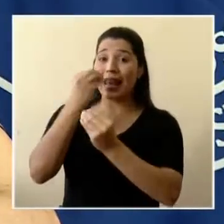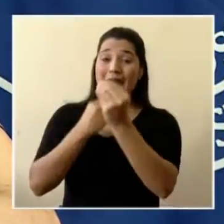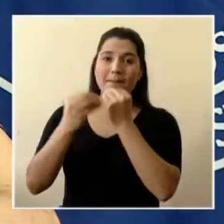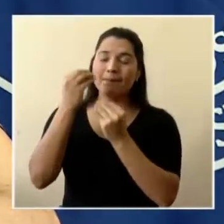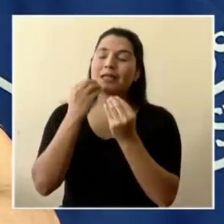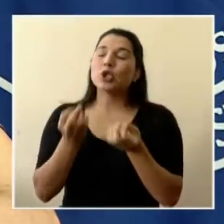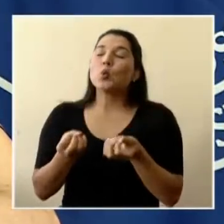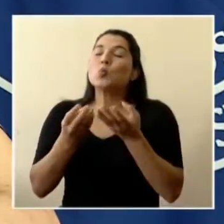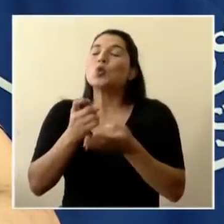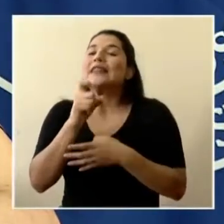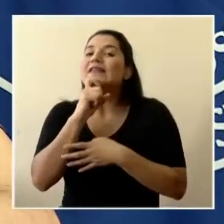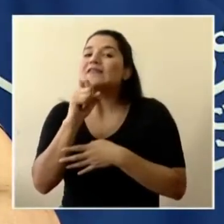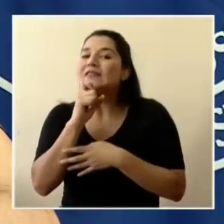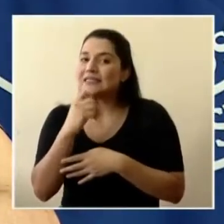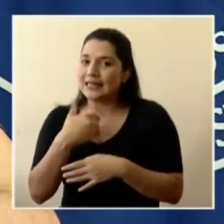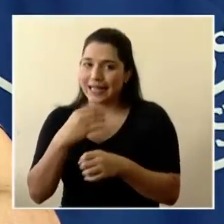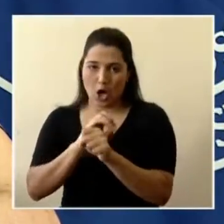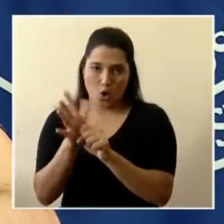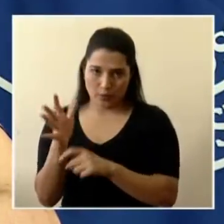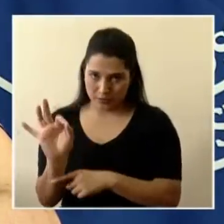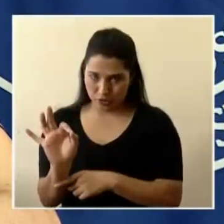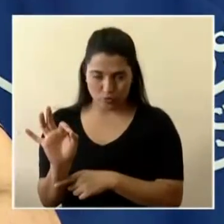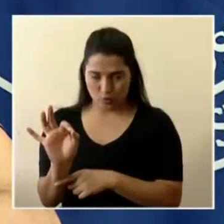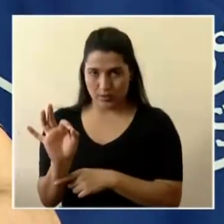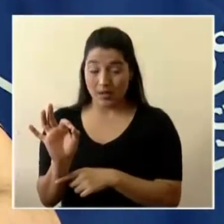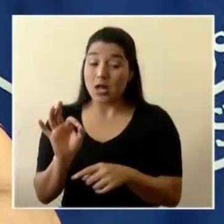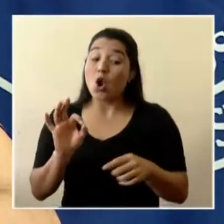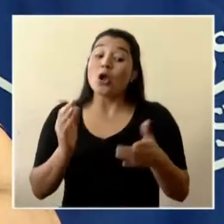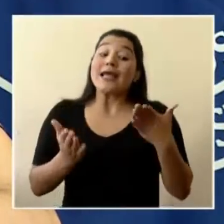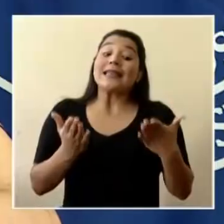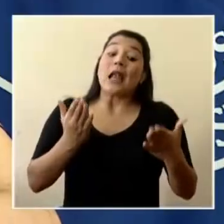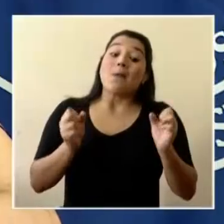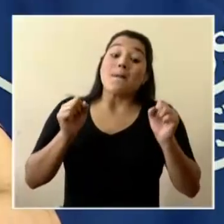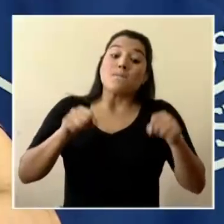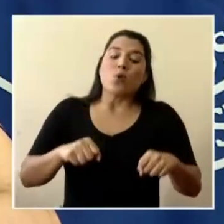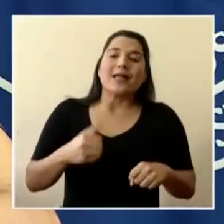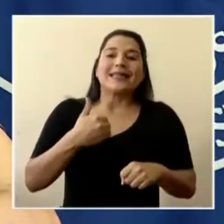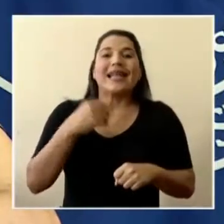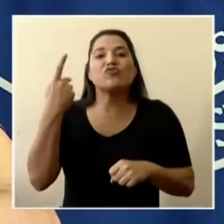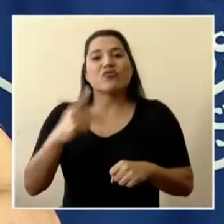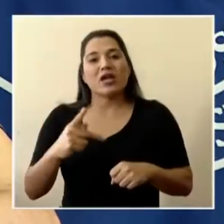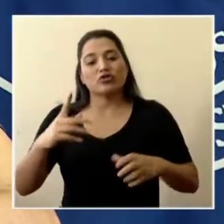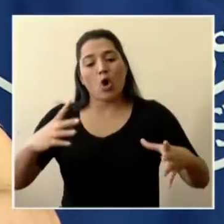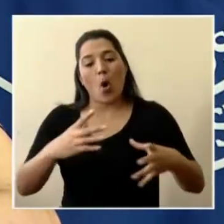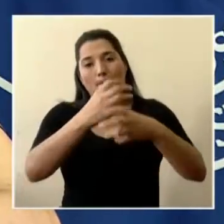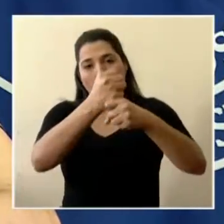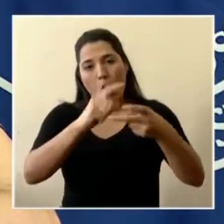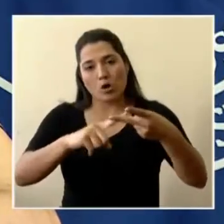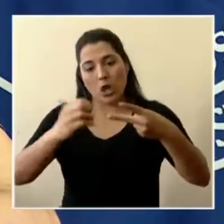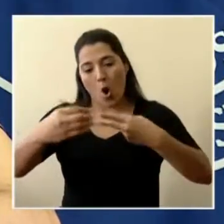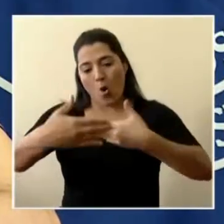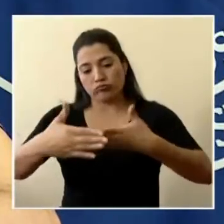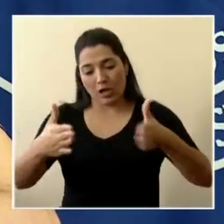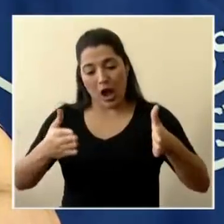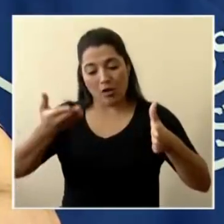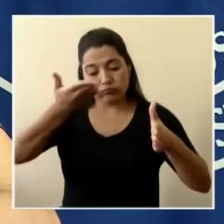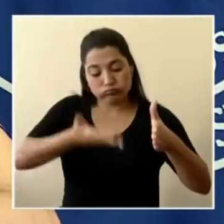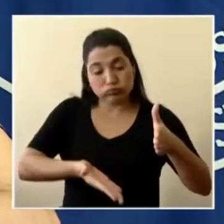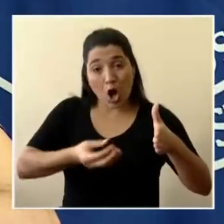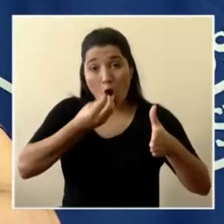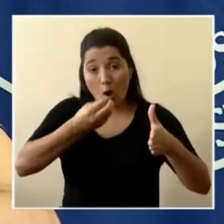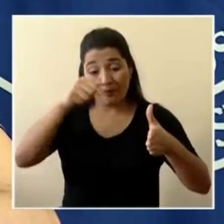demasiado difícil. Lo que eventualmente podría tener algún riesgo son las cajas o las bolsas, y en ese sentido vuelvo a insistir,